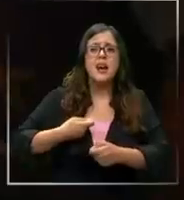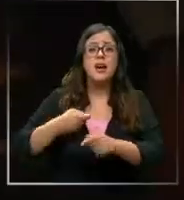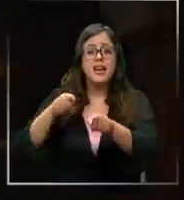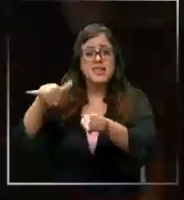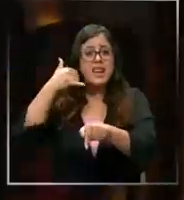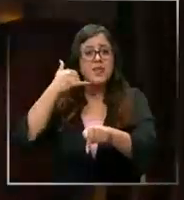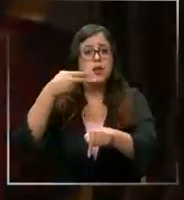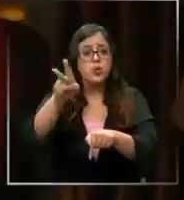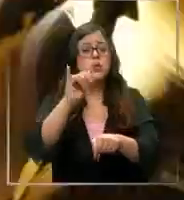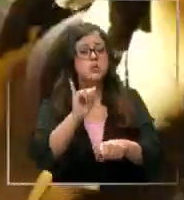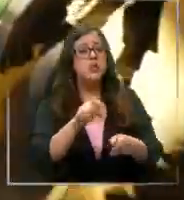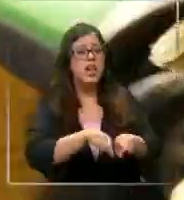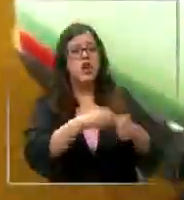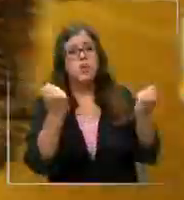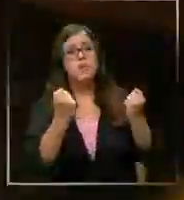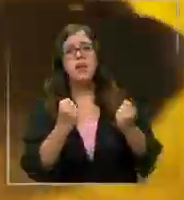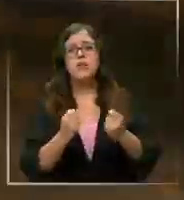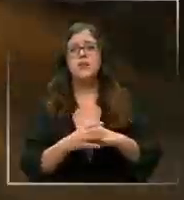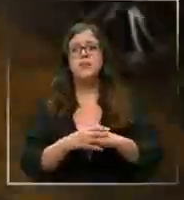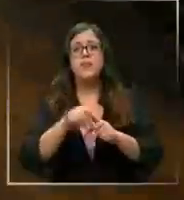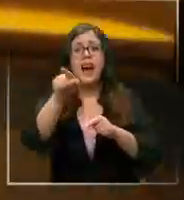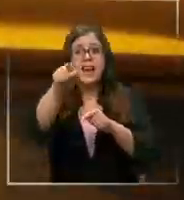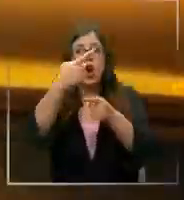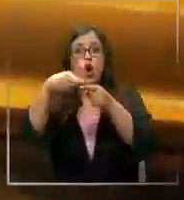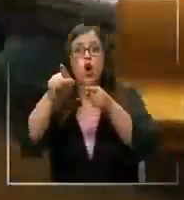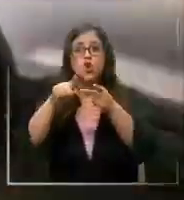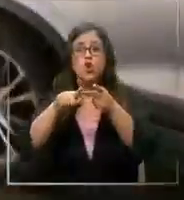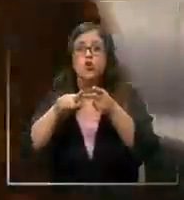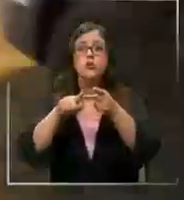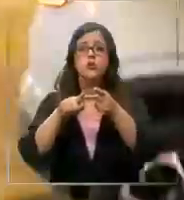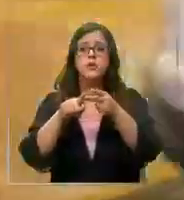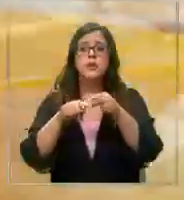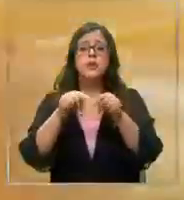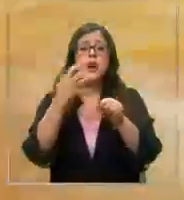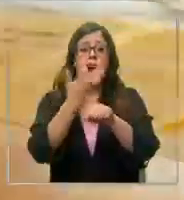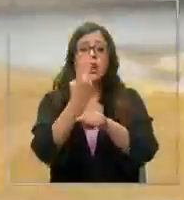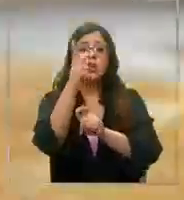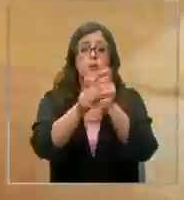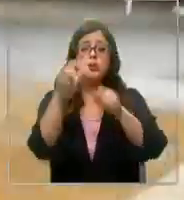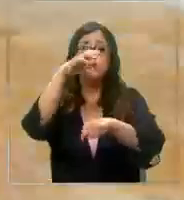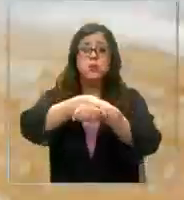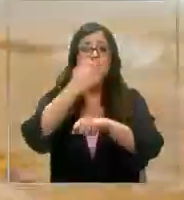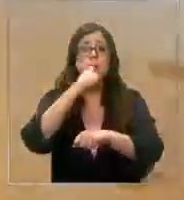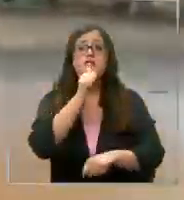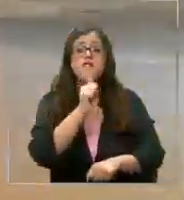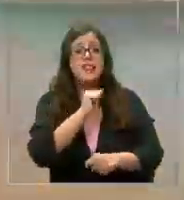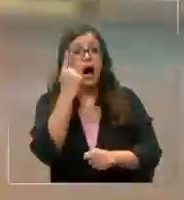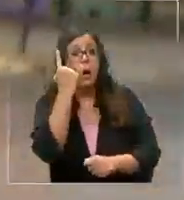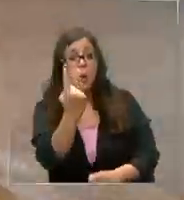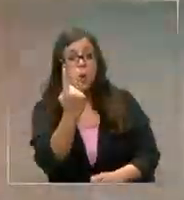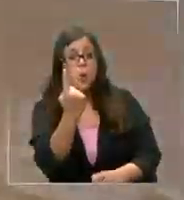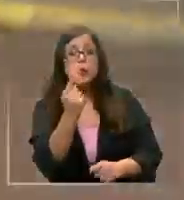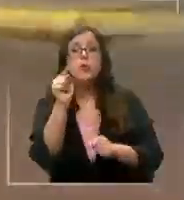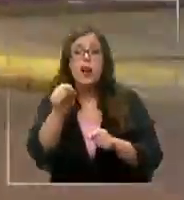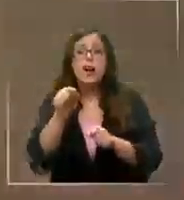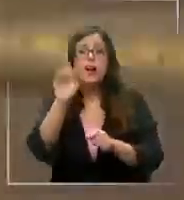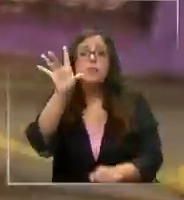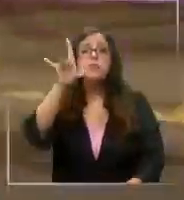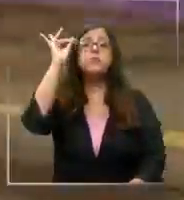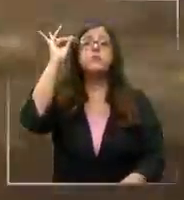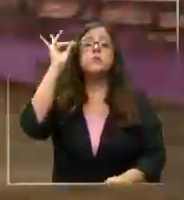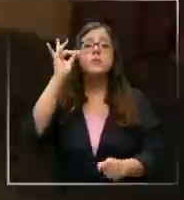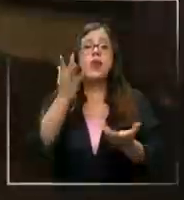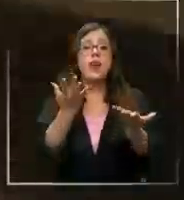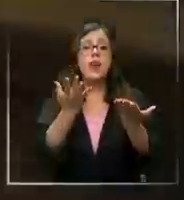Sí, bueno, y lo rompieron de hecho. Allá está el otro. En el momento hay dos detenidos, pero falta uno, a quien encuentran a